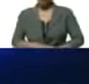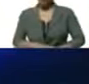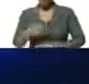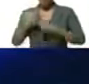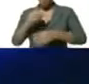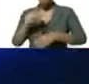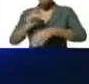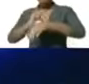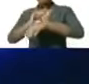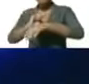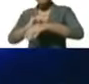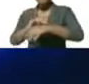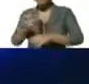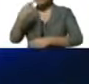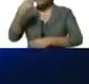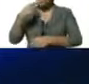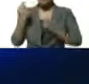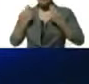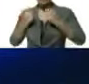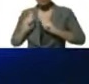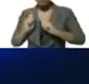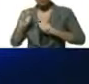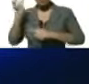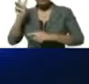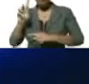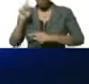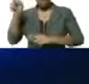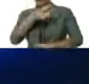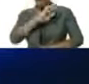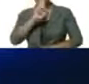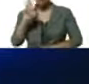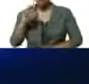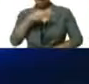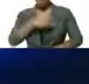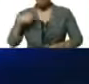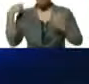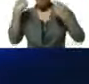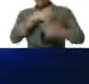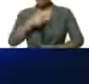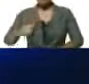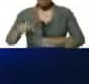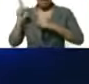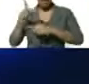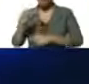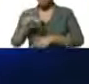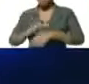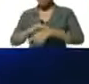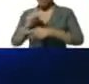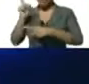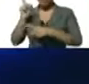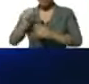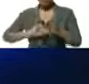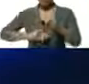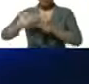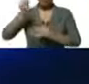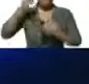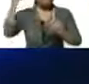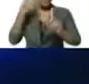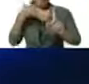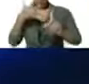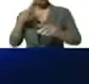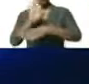medicina tradicional venezolana. En la República Popular China, esta medicina tuvo un alto impacto para curar a